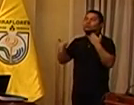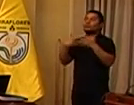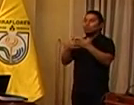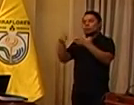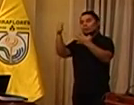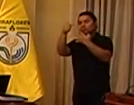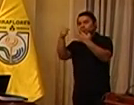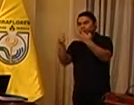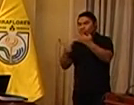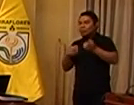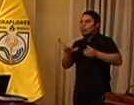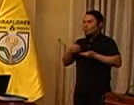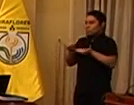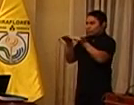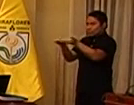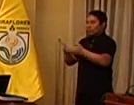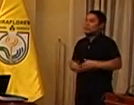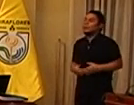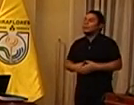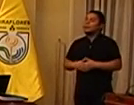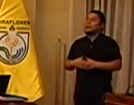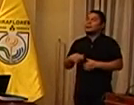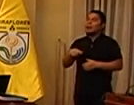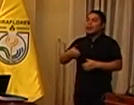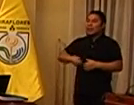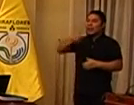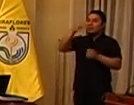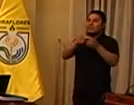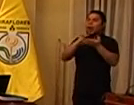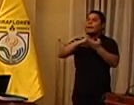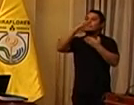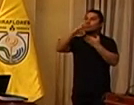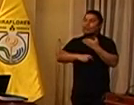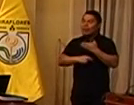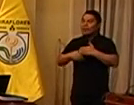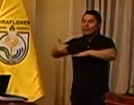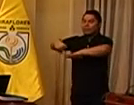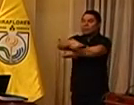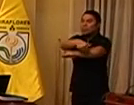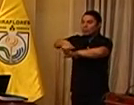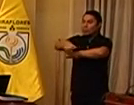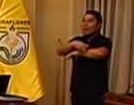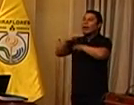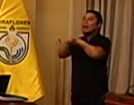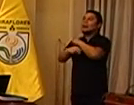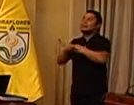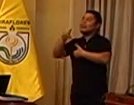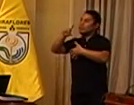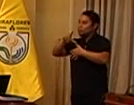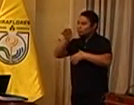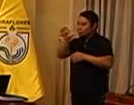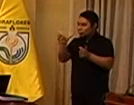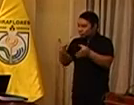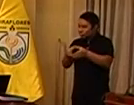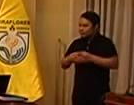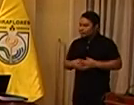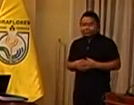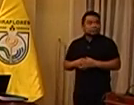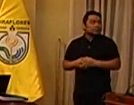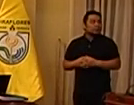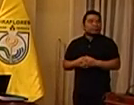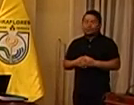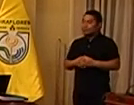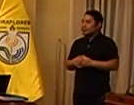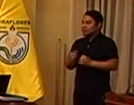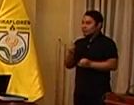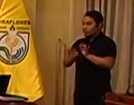seguir. Atentamente, el doctor Manuel Fuentes, jefe del proyecto del Programa de Cooperación Urbana Internacional de la Región de Latinoamérica. Es